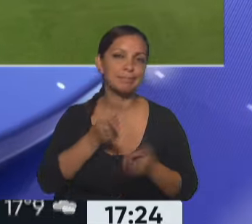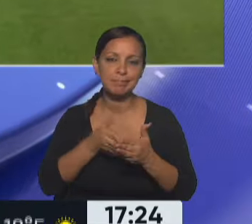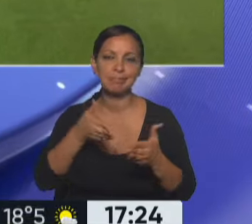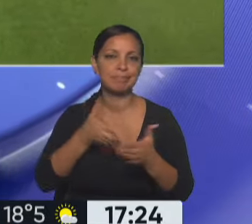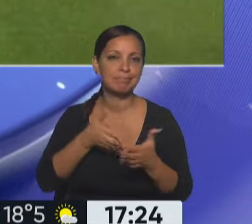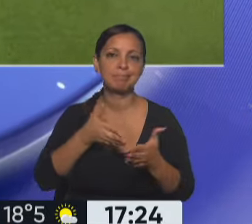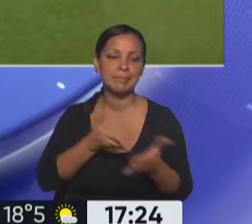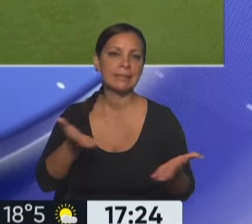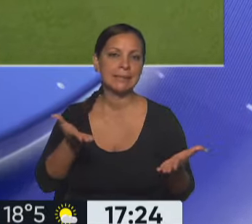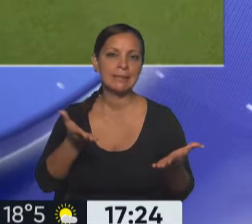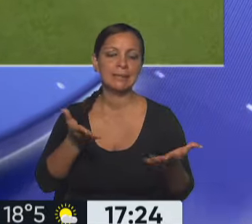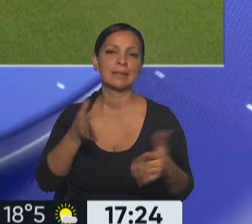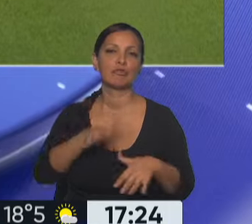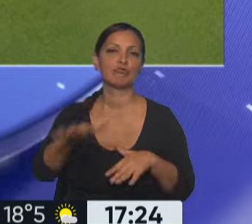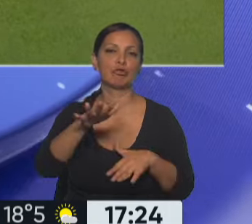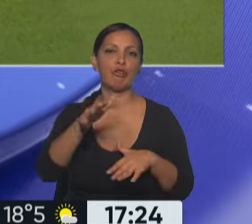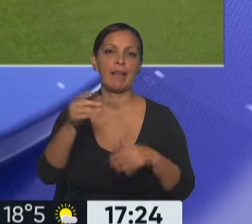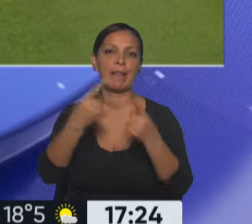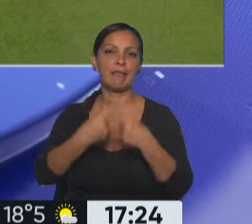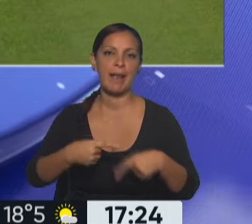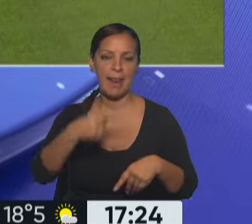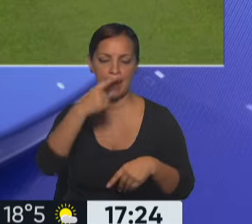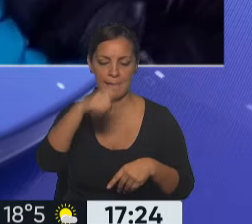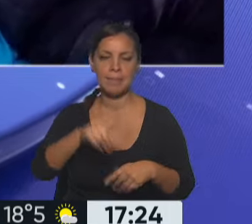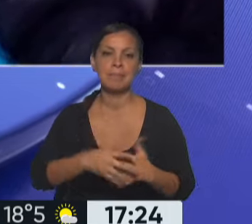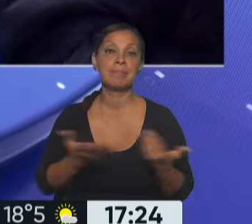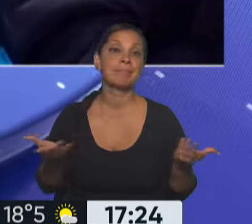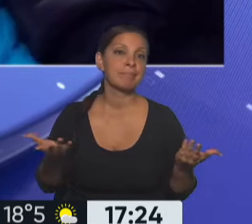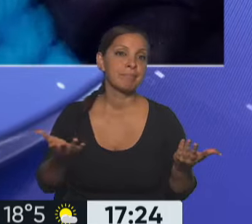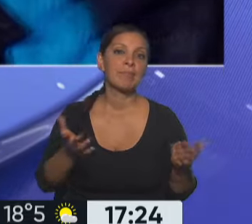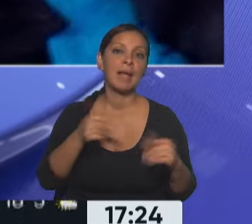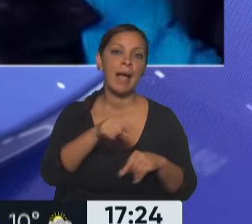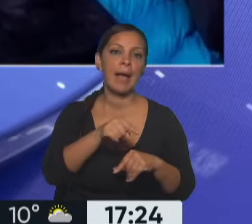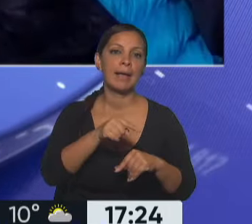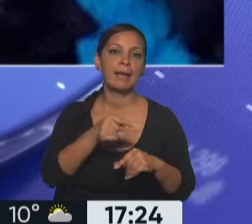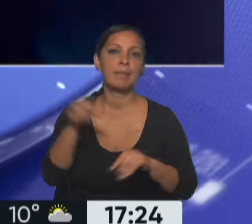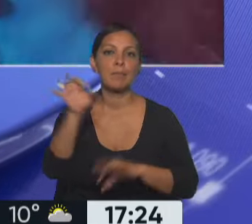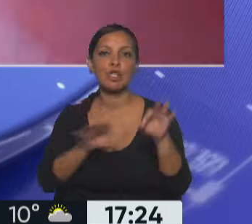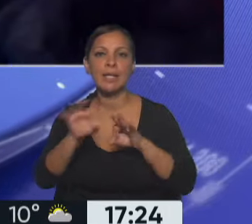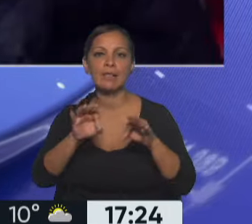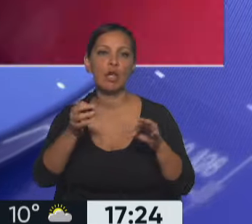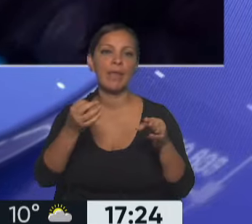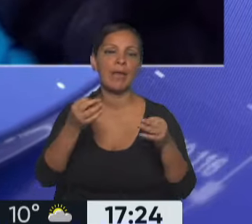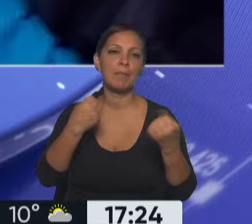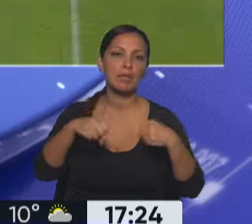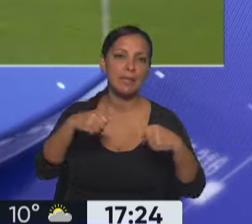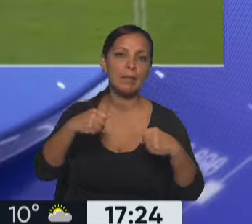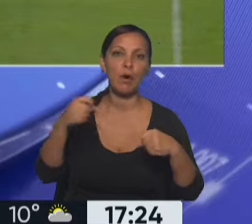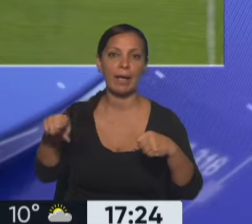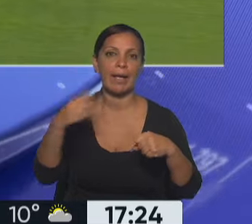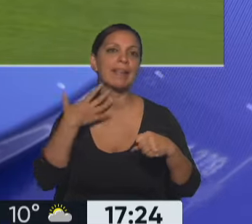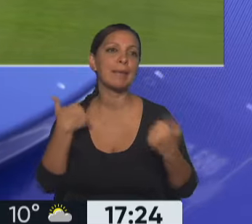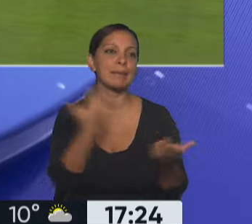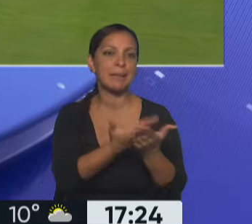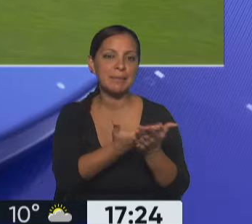zona de definiciones, ¿no? Pero bueno, esto en consecuencia lo hizo retrasar respecto de los proyectos deportivos que ha presentado Carlos Tevez. Nadie